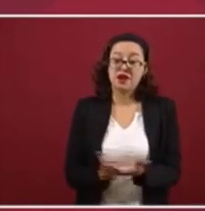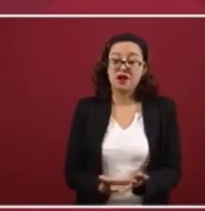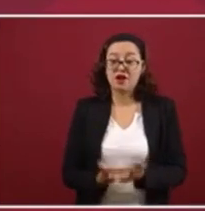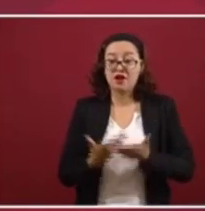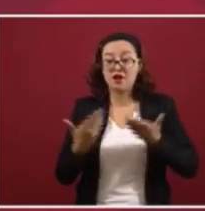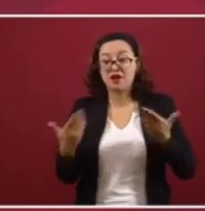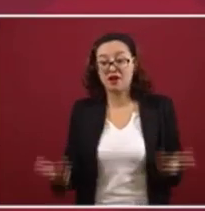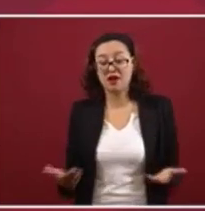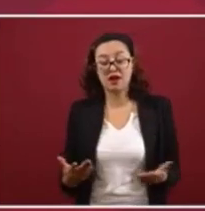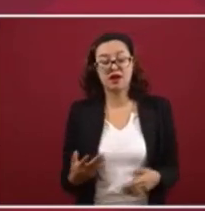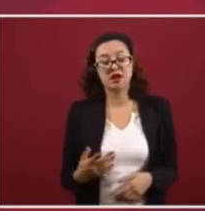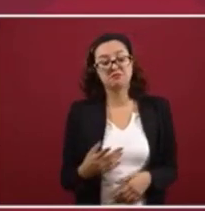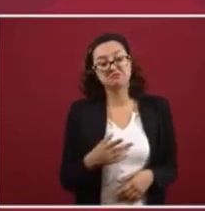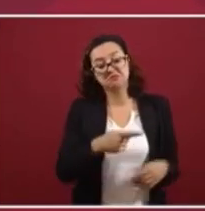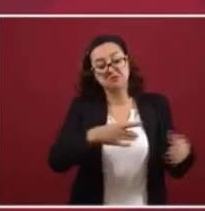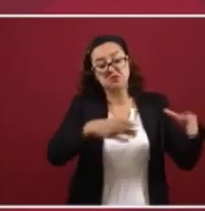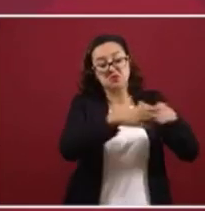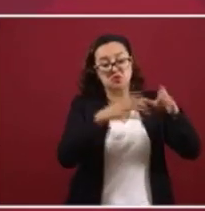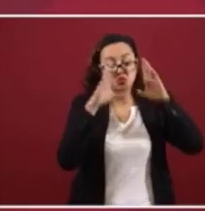de los conservadores